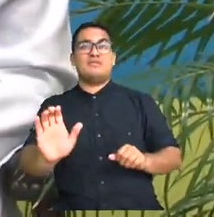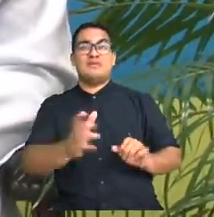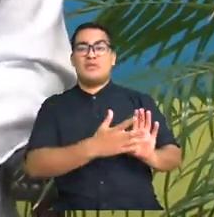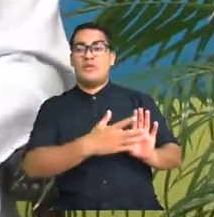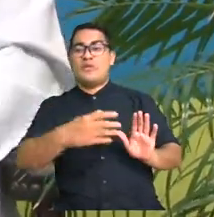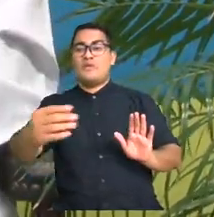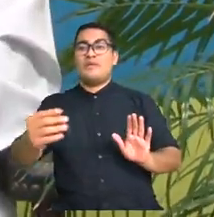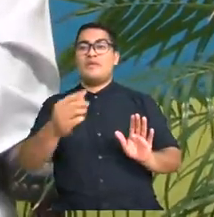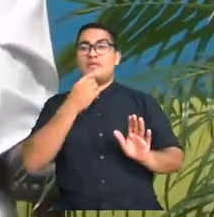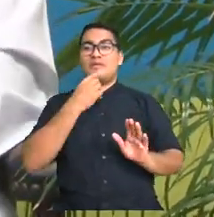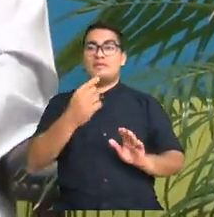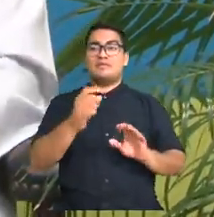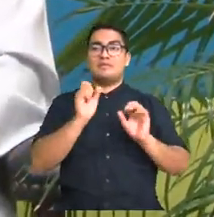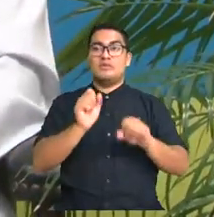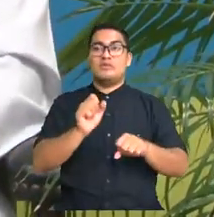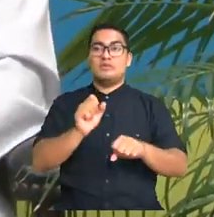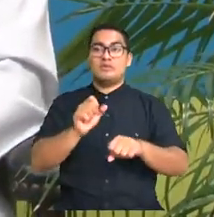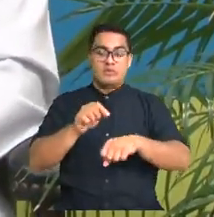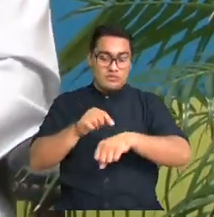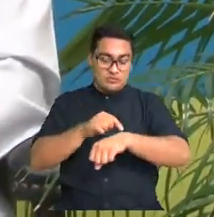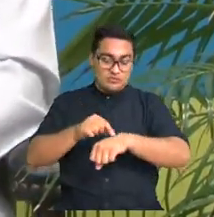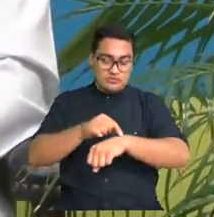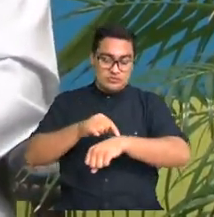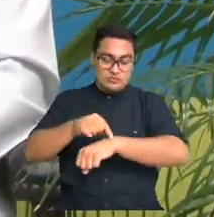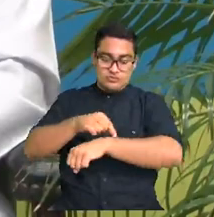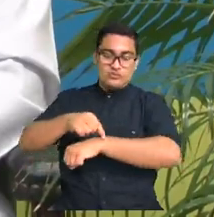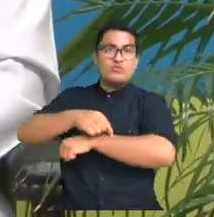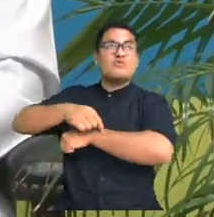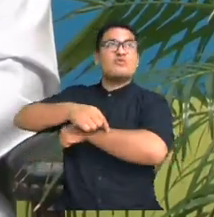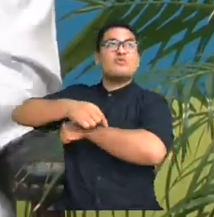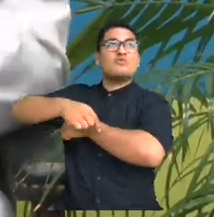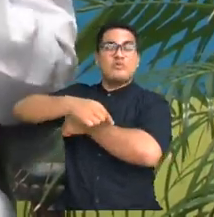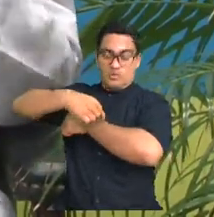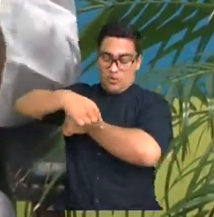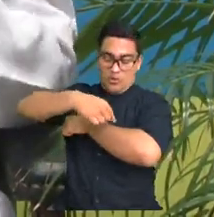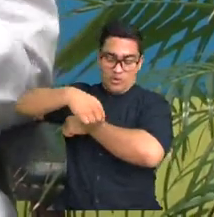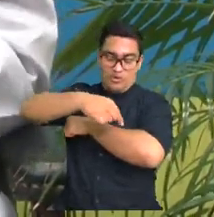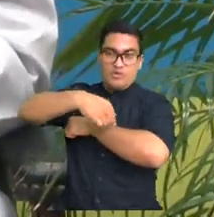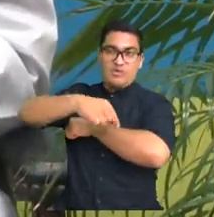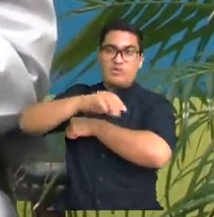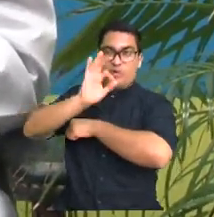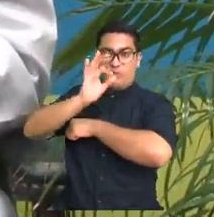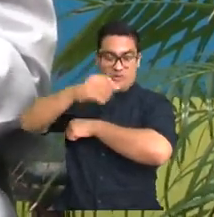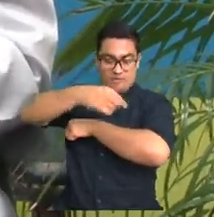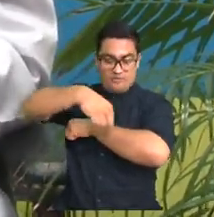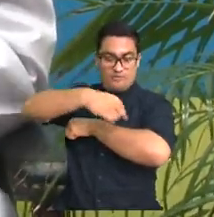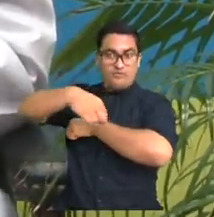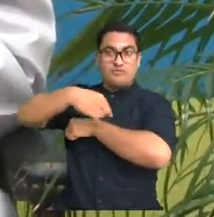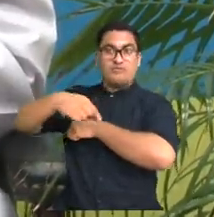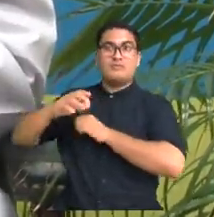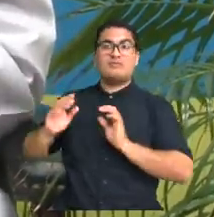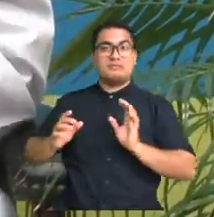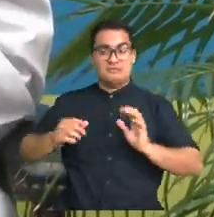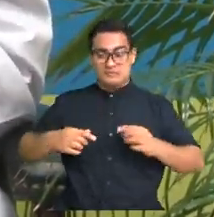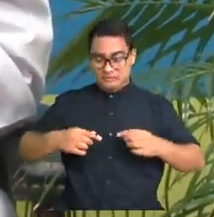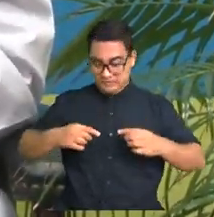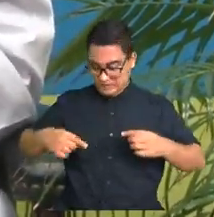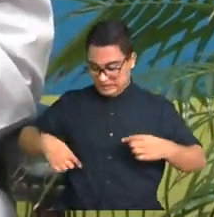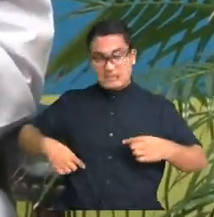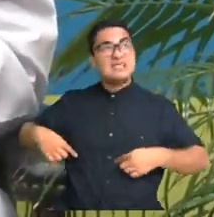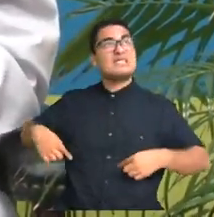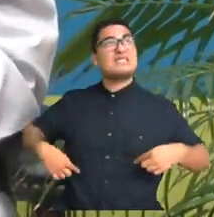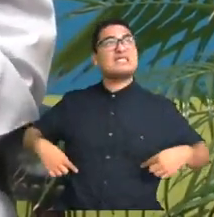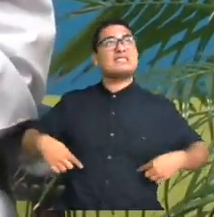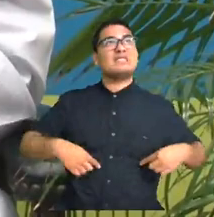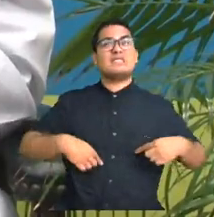que hace es formación de pequeñas pelotitas en la piel, sobre todo en la parte del tronco. Esas pelotitas son